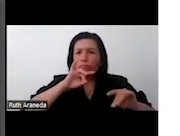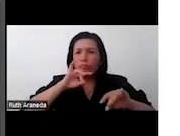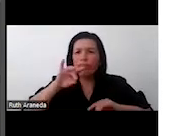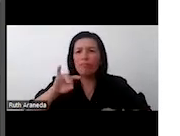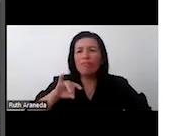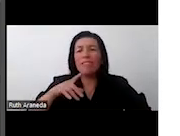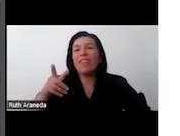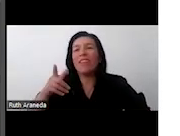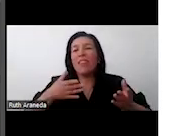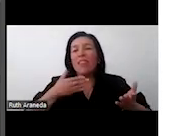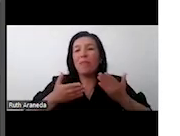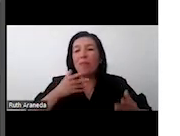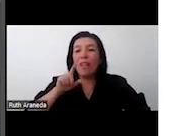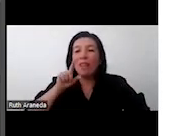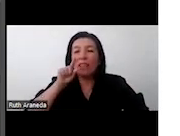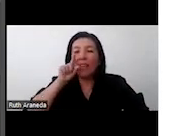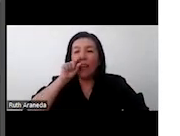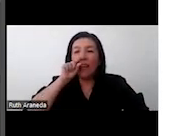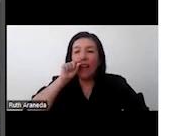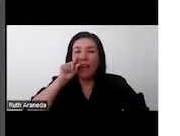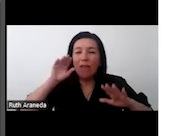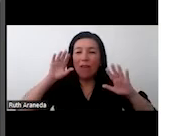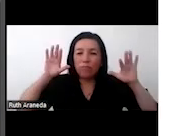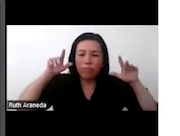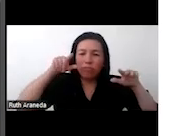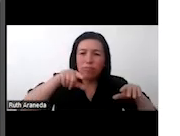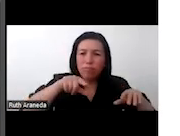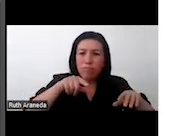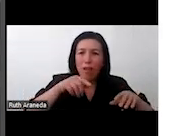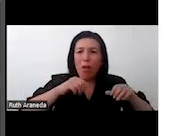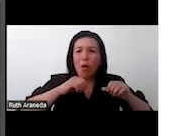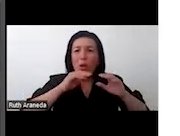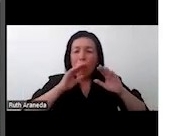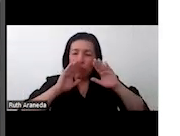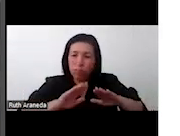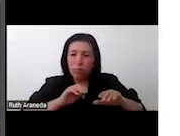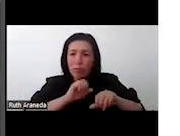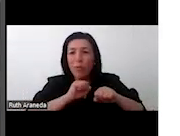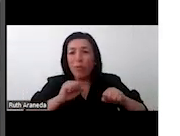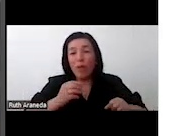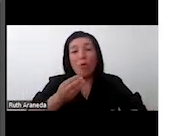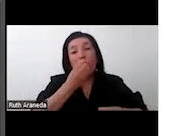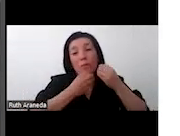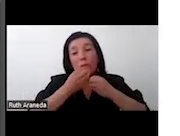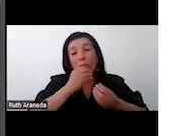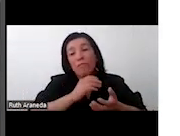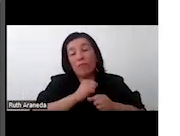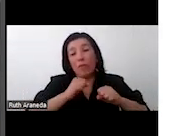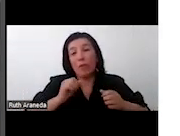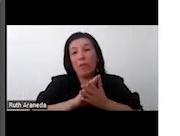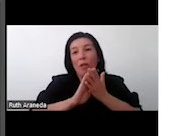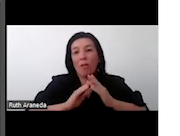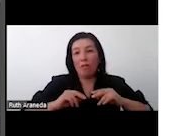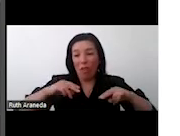sus lugares de nidificación, como también sus lugares de alimentación, como son, por ejemplo, la inmobiliaria,